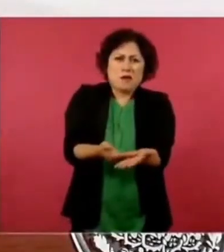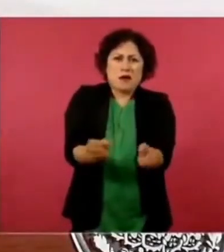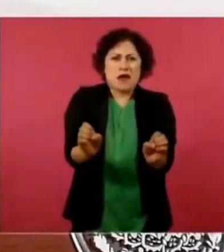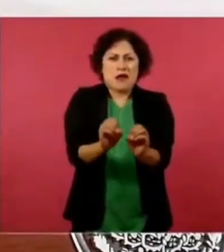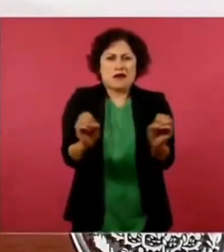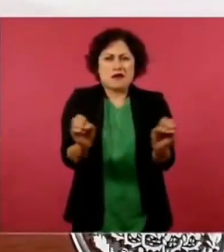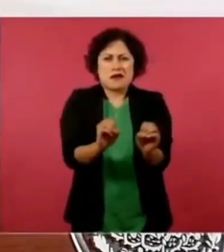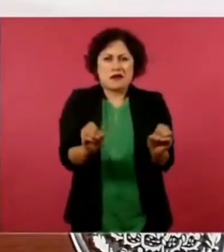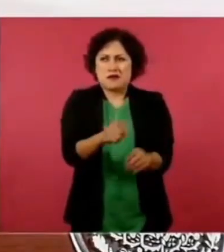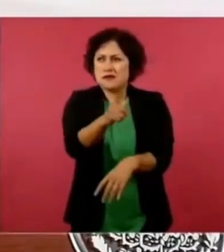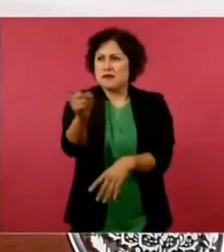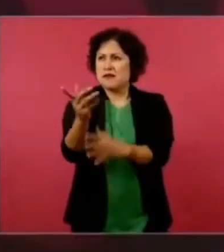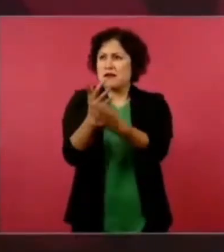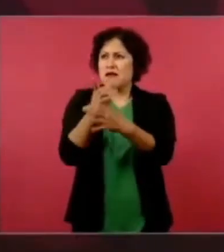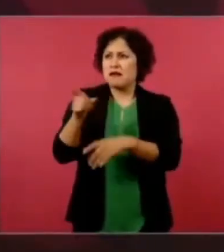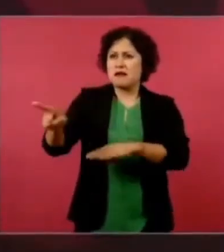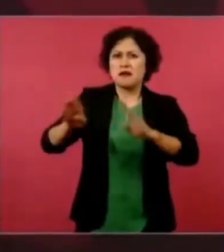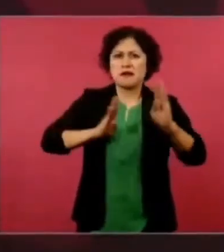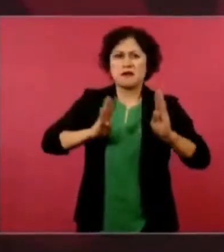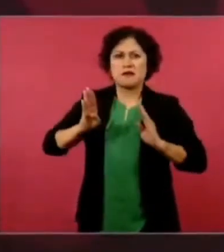de que haya sido el Ejército.